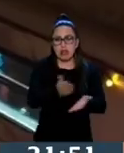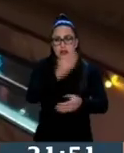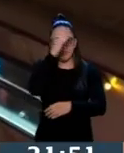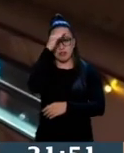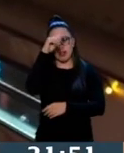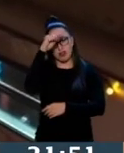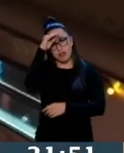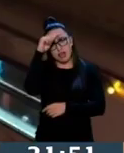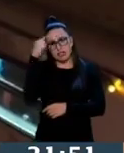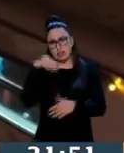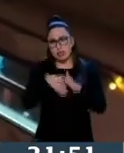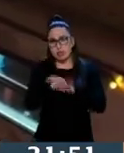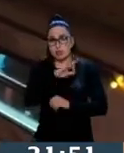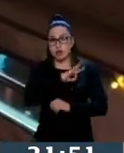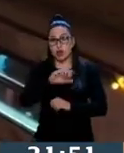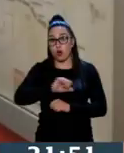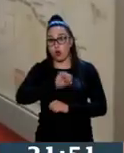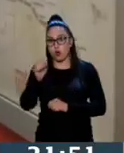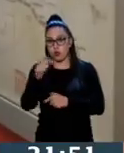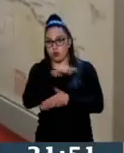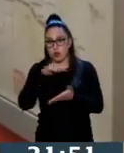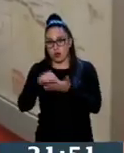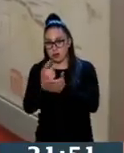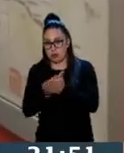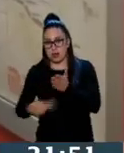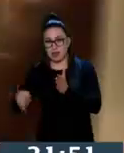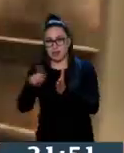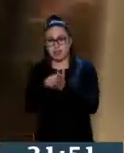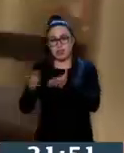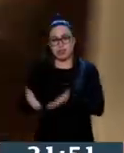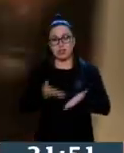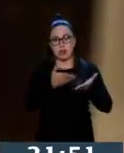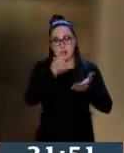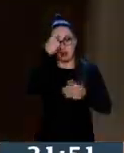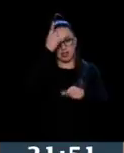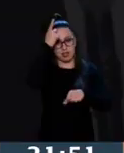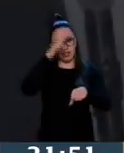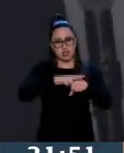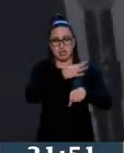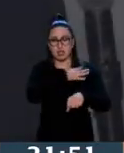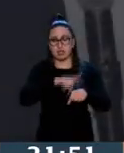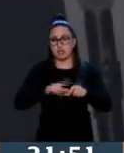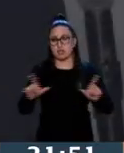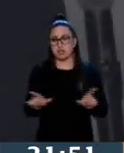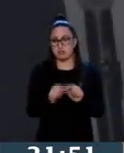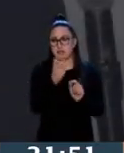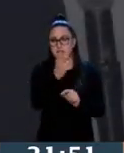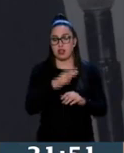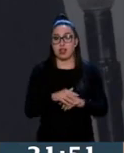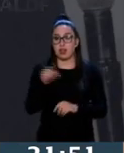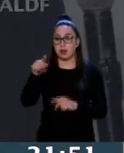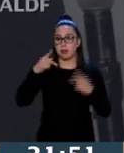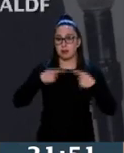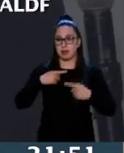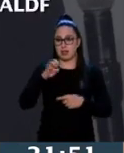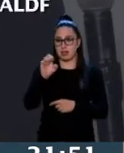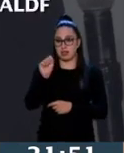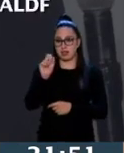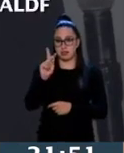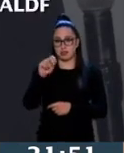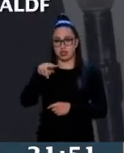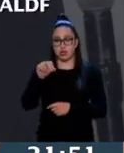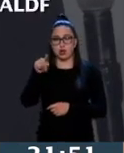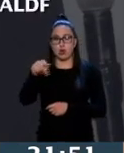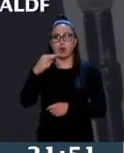restante de las plazas las ha dejado para la dirección general. Espino Arévalo se ha valido de la política